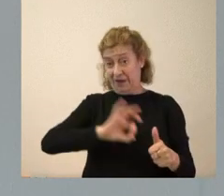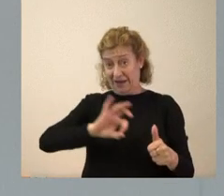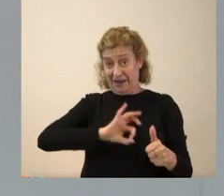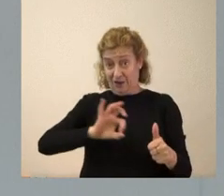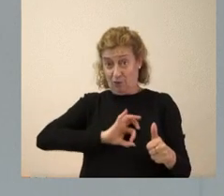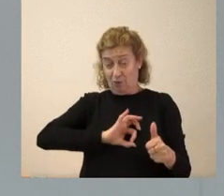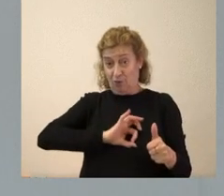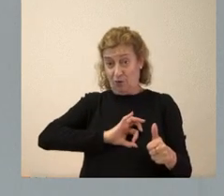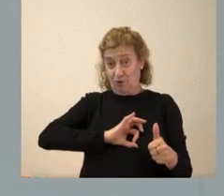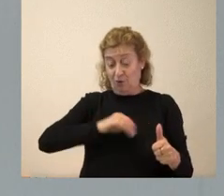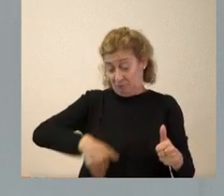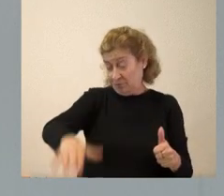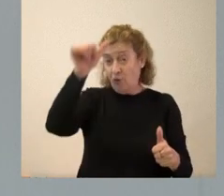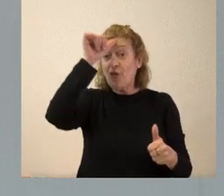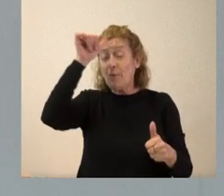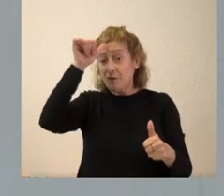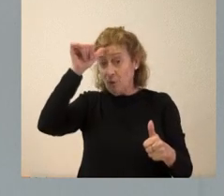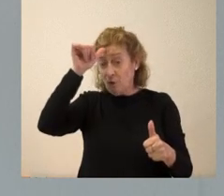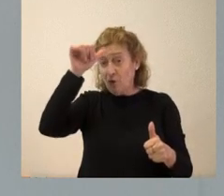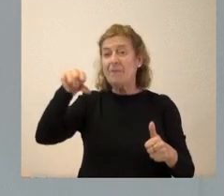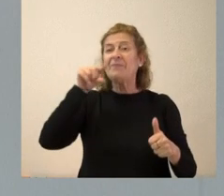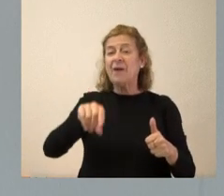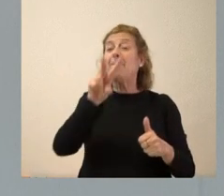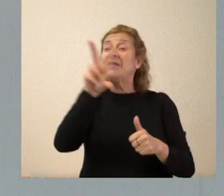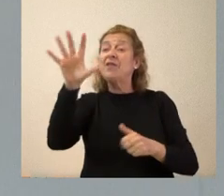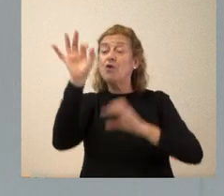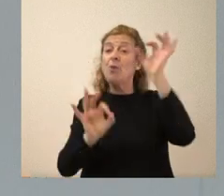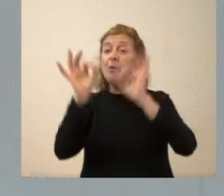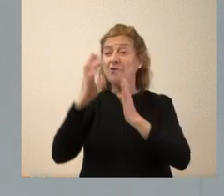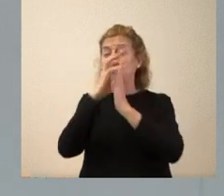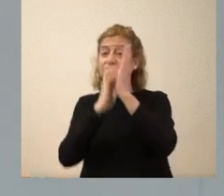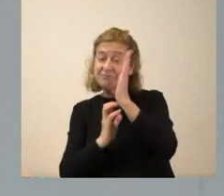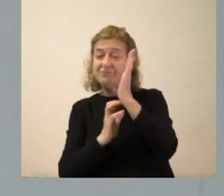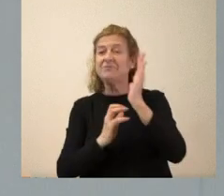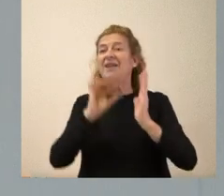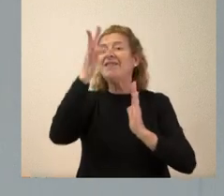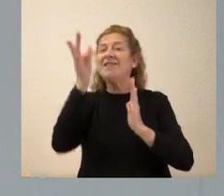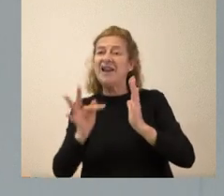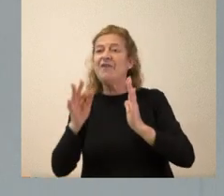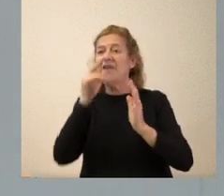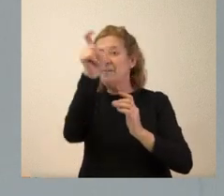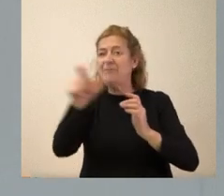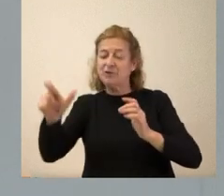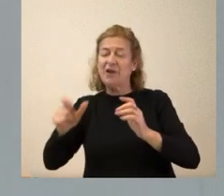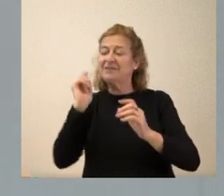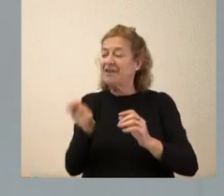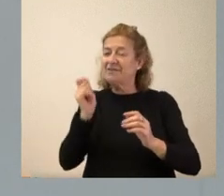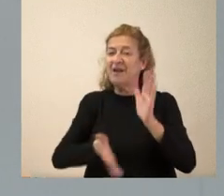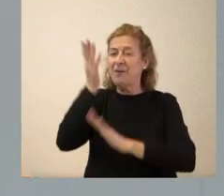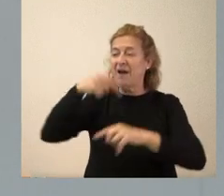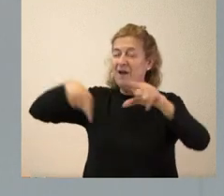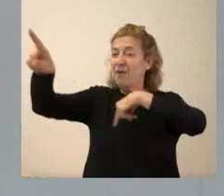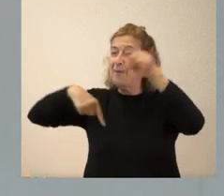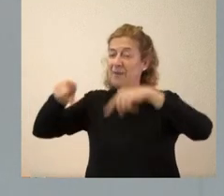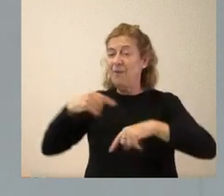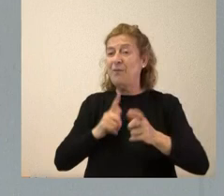próximo domingo de ese 25% de rebajas en las tarifas de Los viajeros recurrentes que habíamos